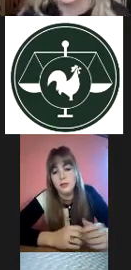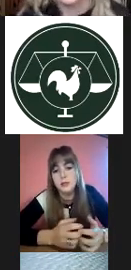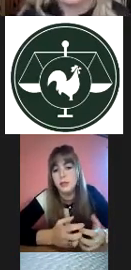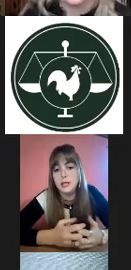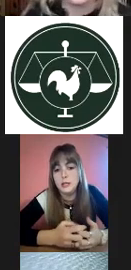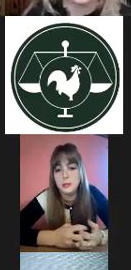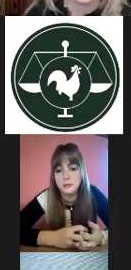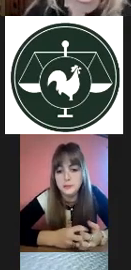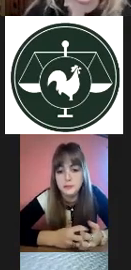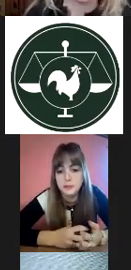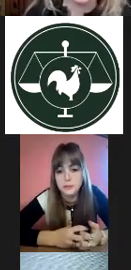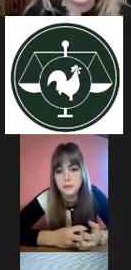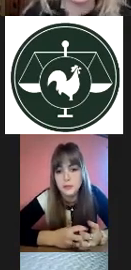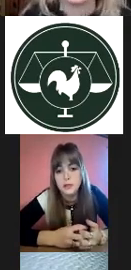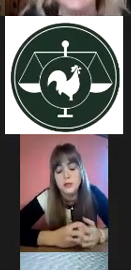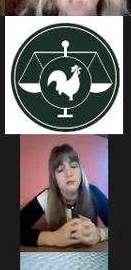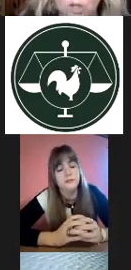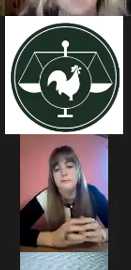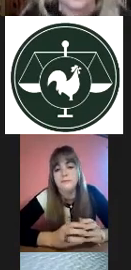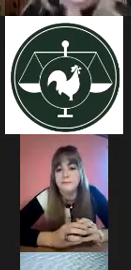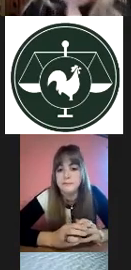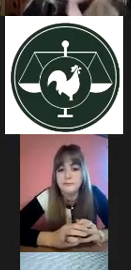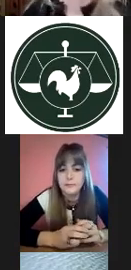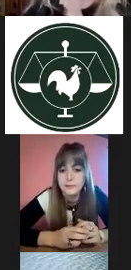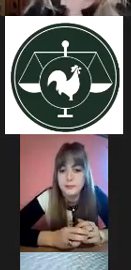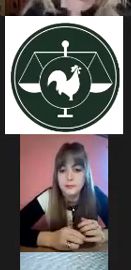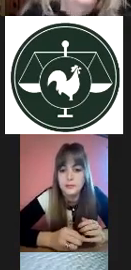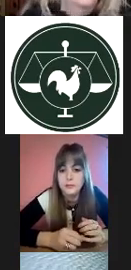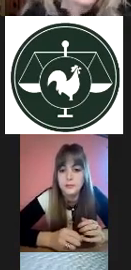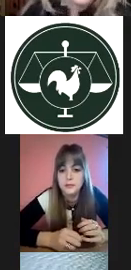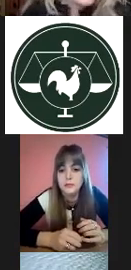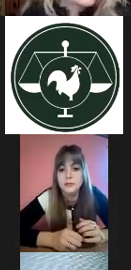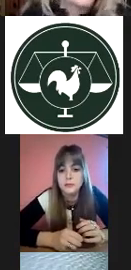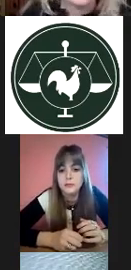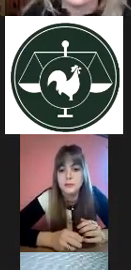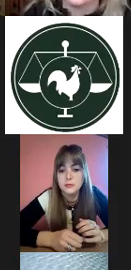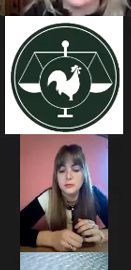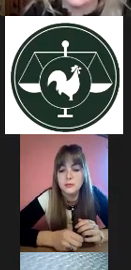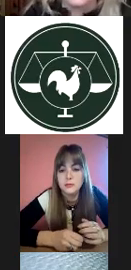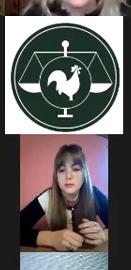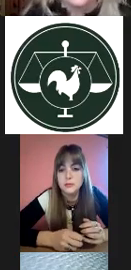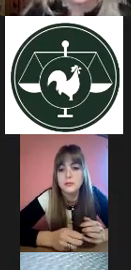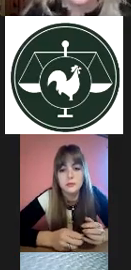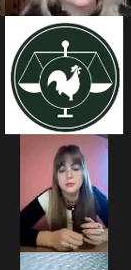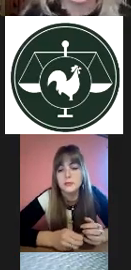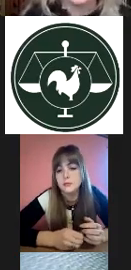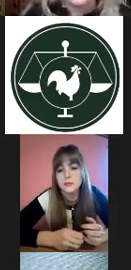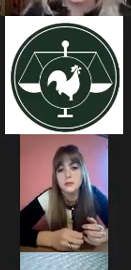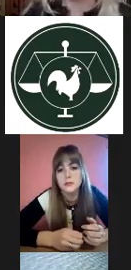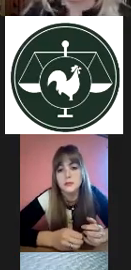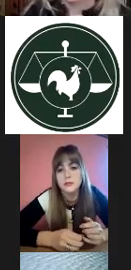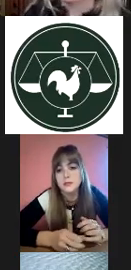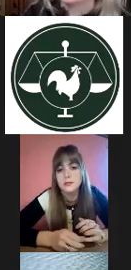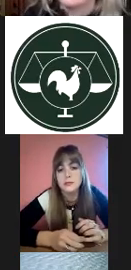falta es voluntad desesperante. política. Hay que ir a hablar. Este es otro problema que tenemos. Lo sé, lo debes saber perfectamente. El Colegio de